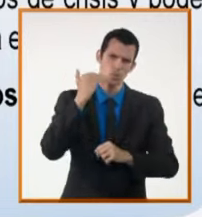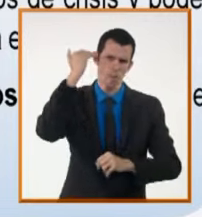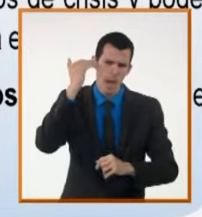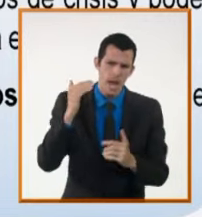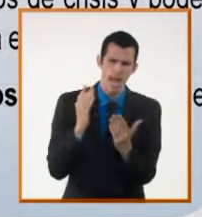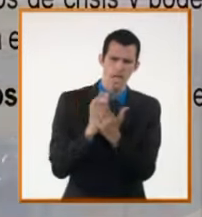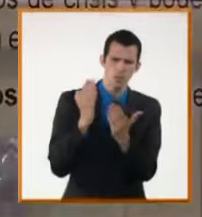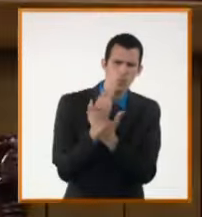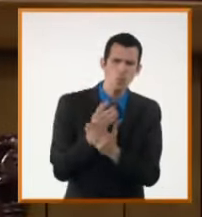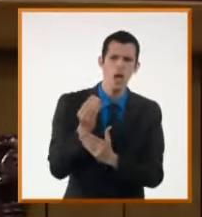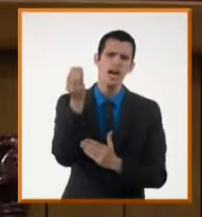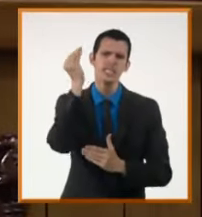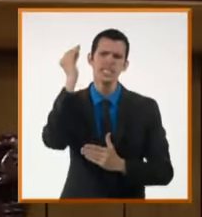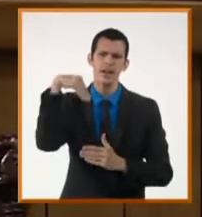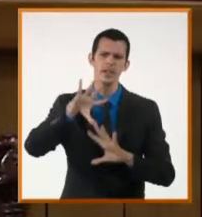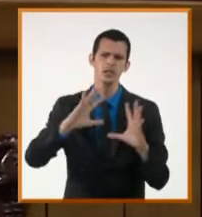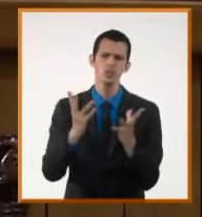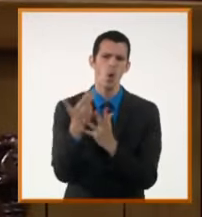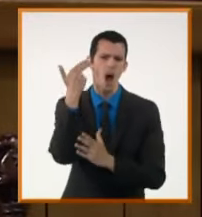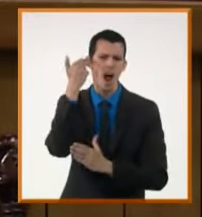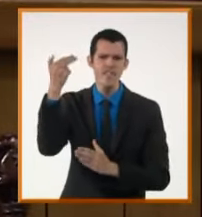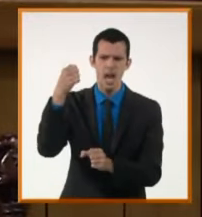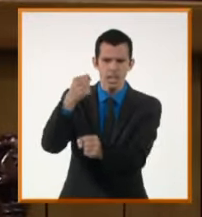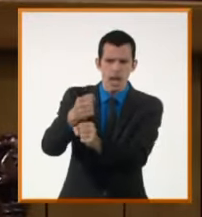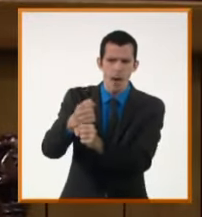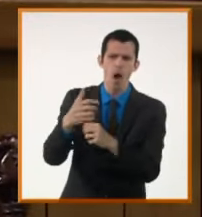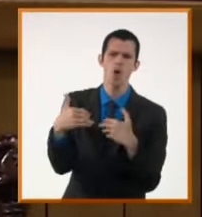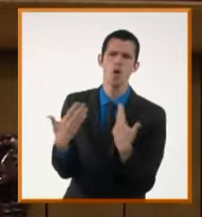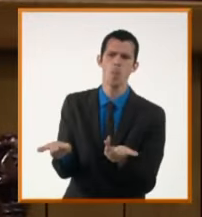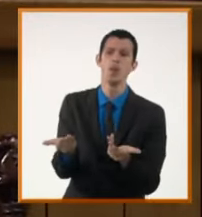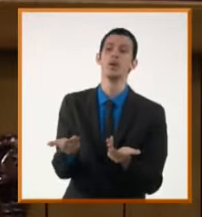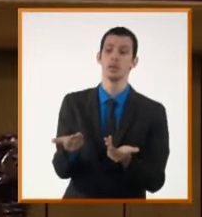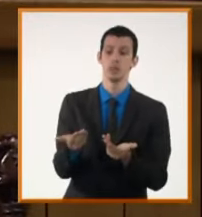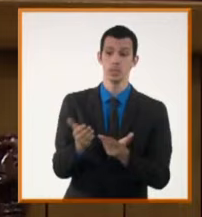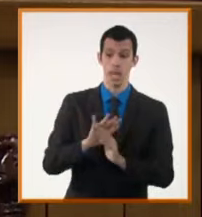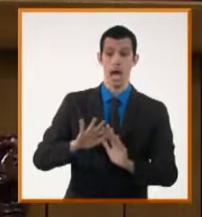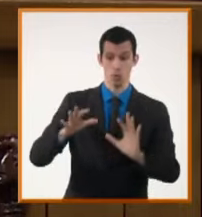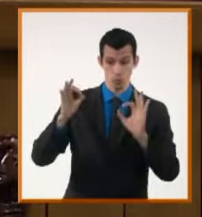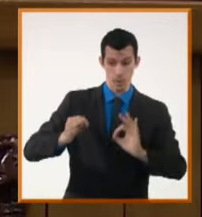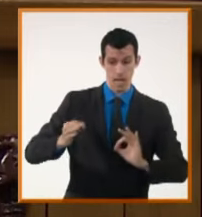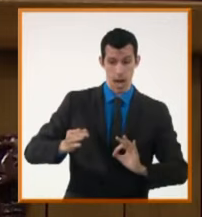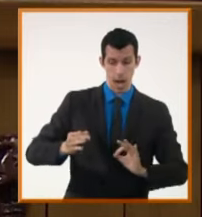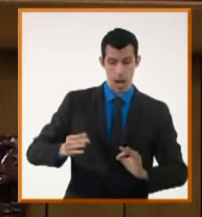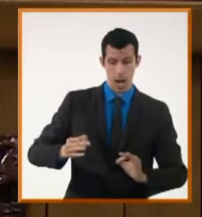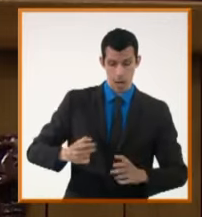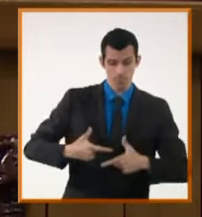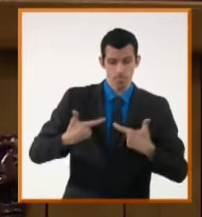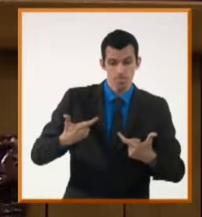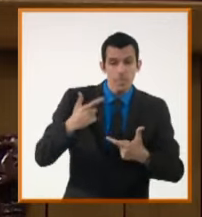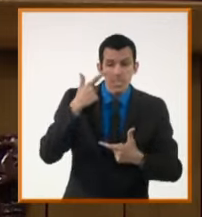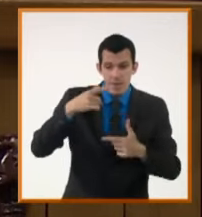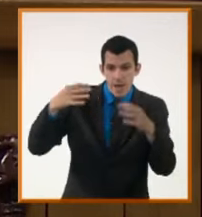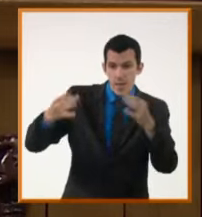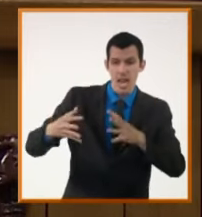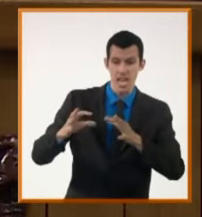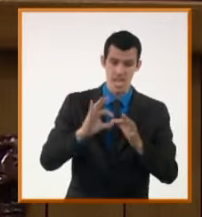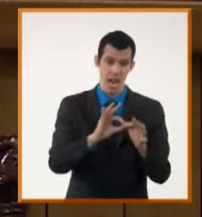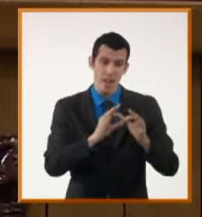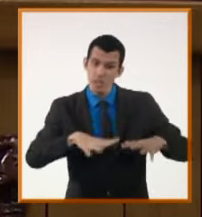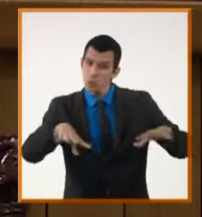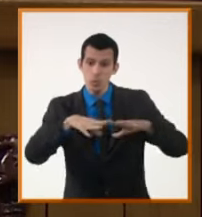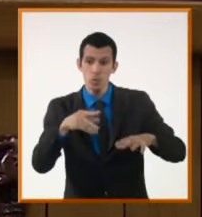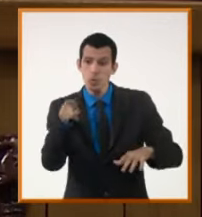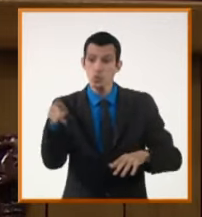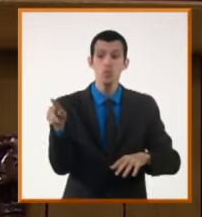tener posibilidades reales demostradas para dirigir en tiempos de crisis, para que no lo sobrepasen los problemas y así